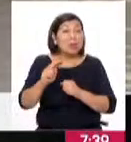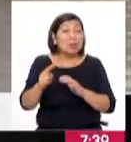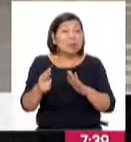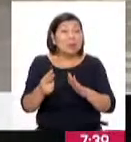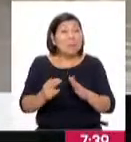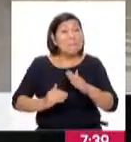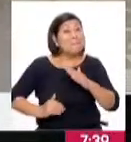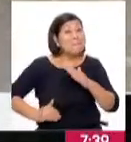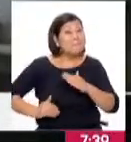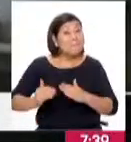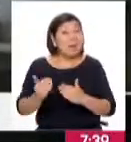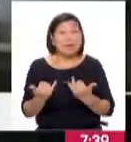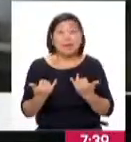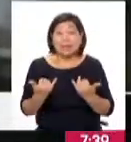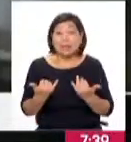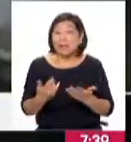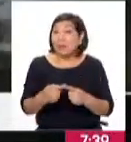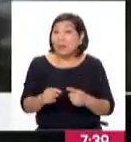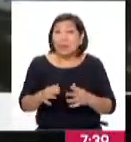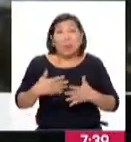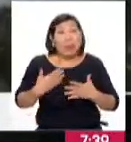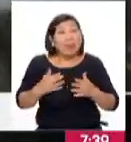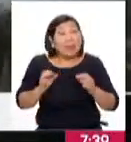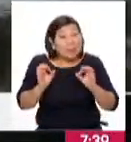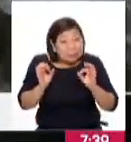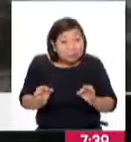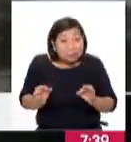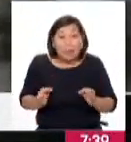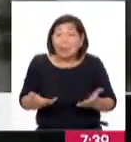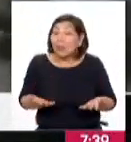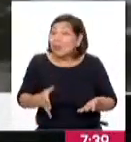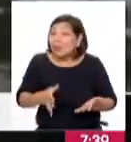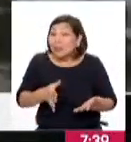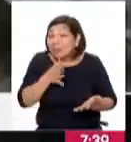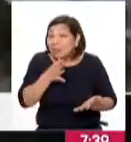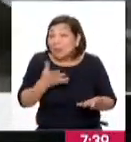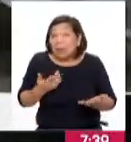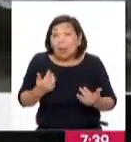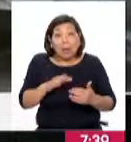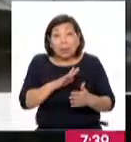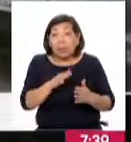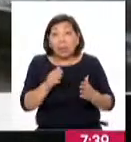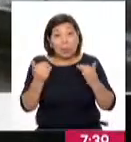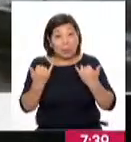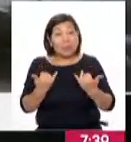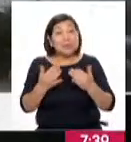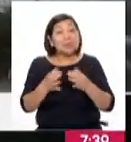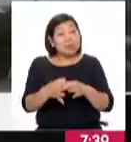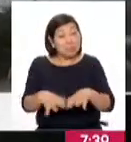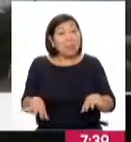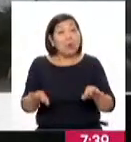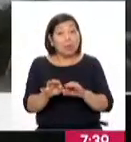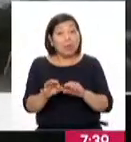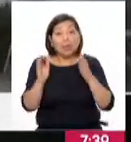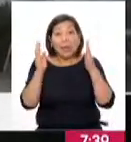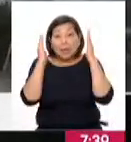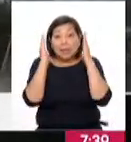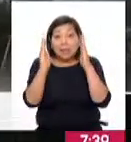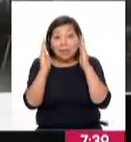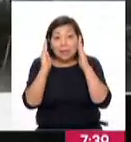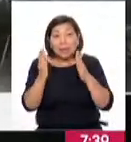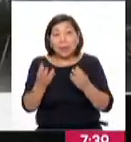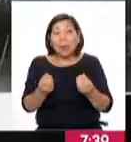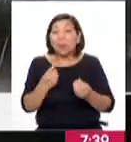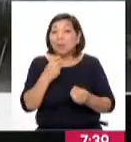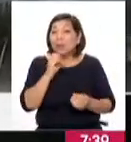a esa magnitud no porque esto es impredecible sí hay que estar muy atentos hay que estar muy atentos con con el tema de las lluvias